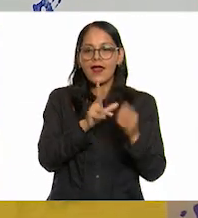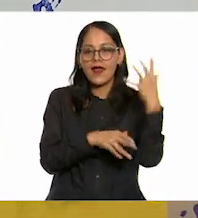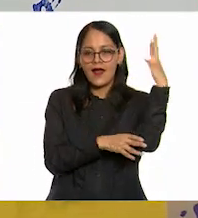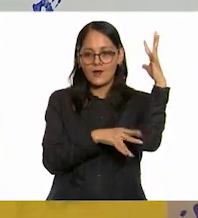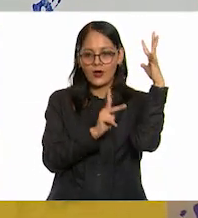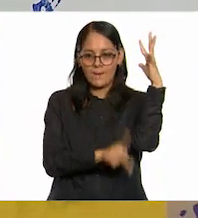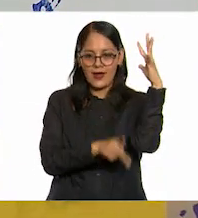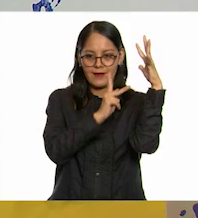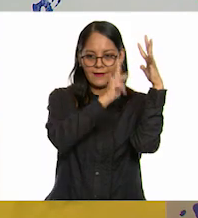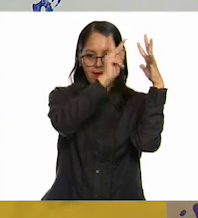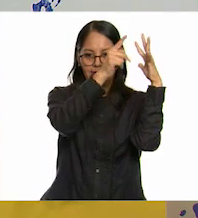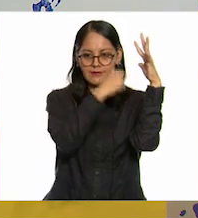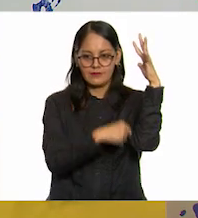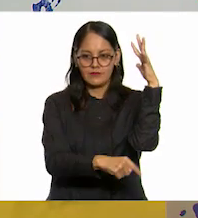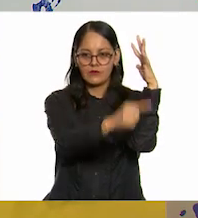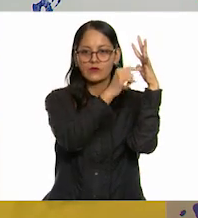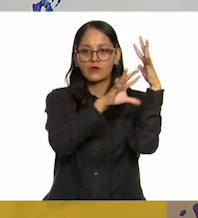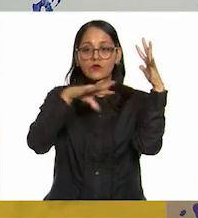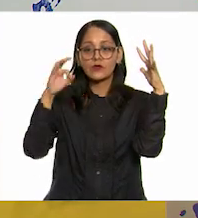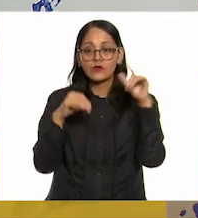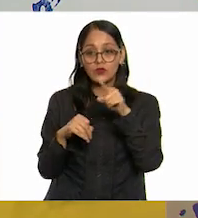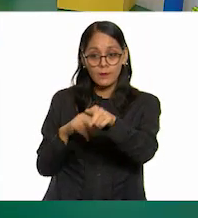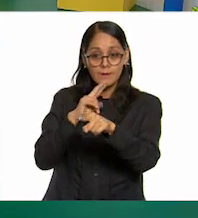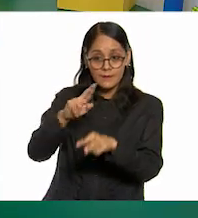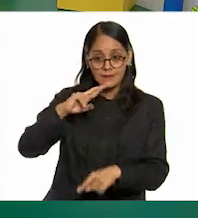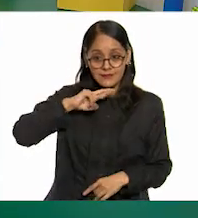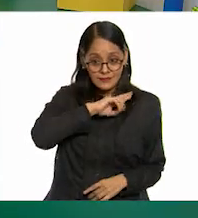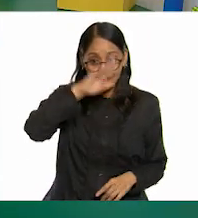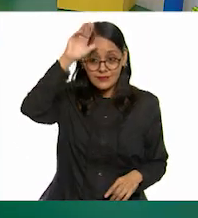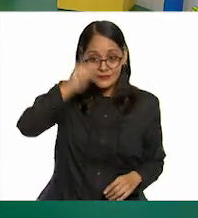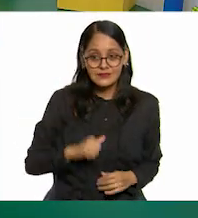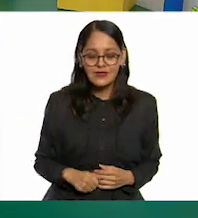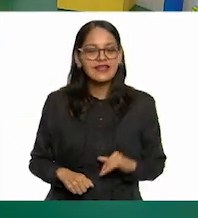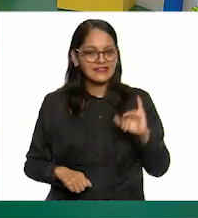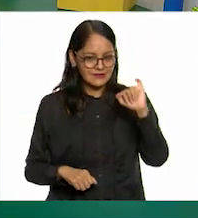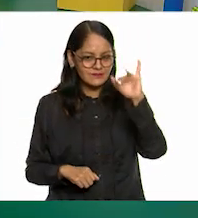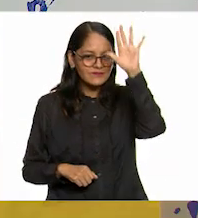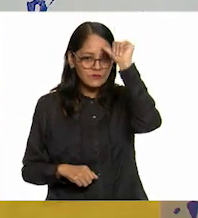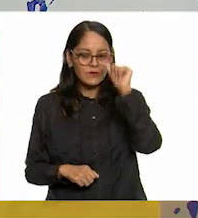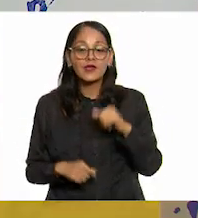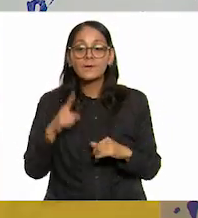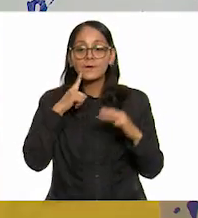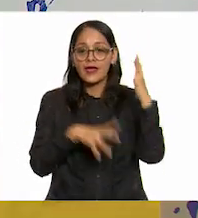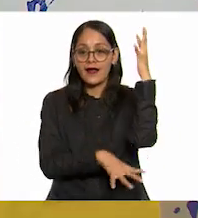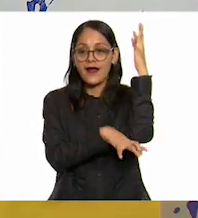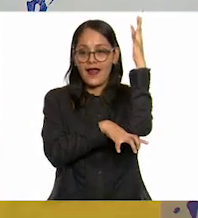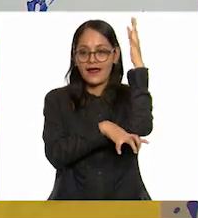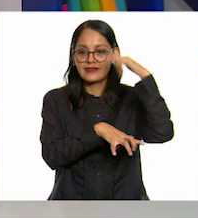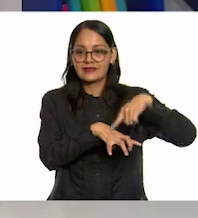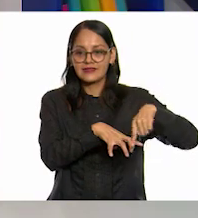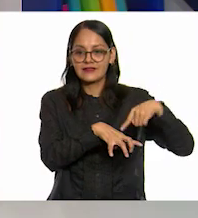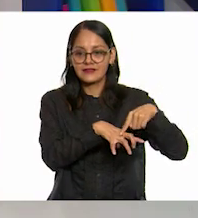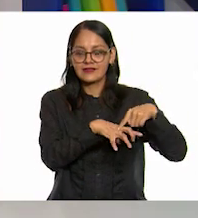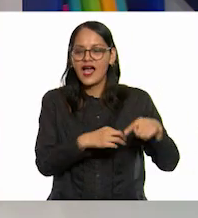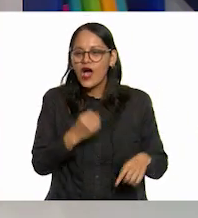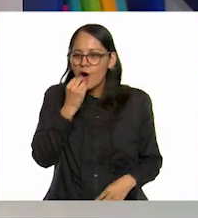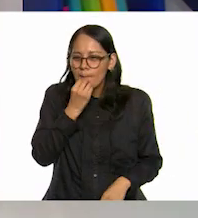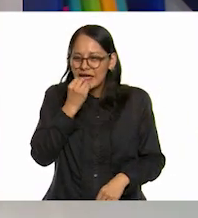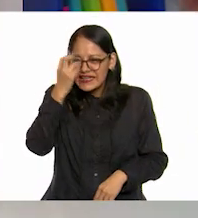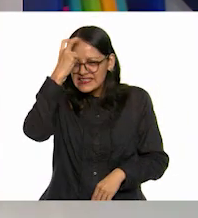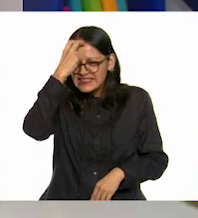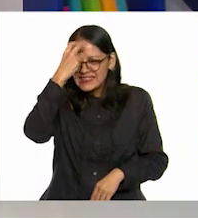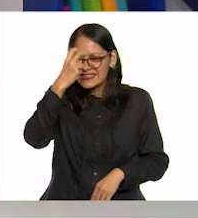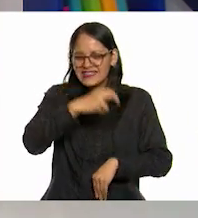respondes rápidamente. ¿Qué te parece? Perfecto, me encanta la idea. Raíz. Comer chapulines.